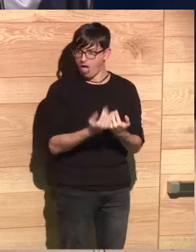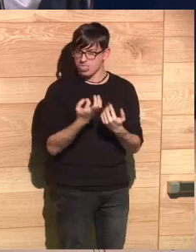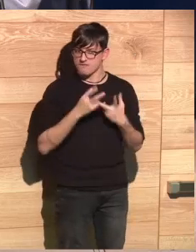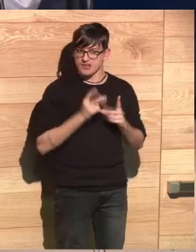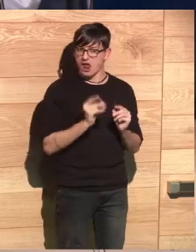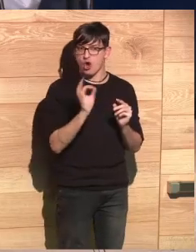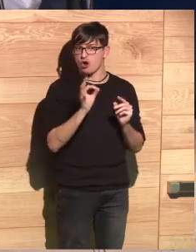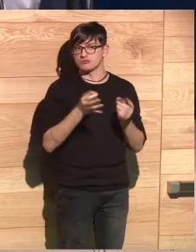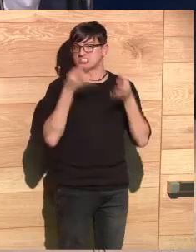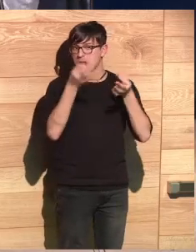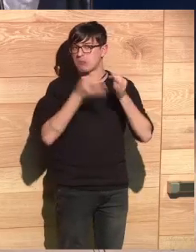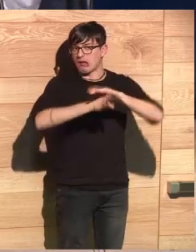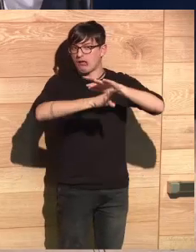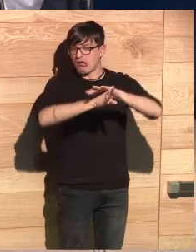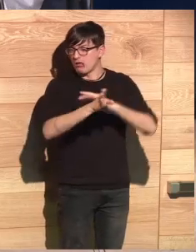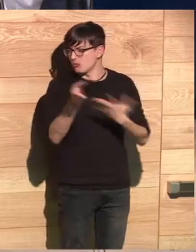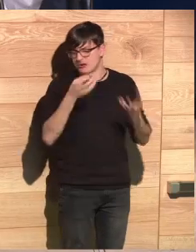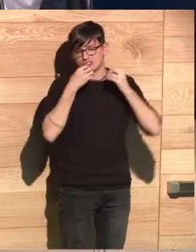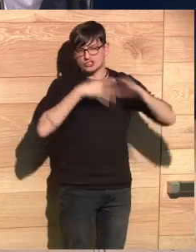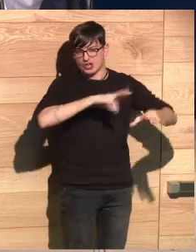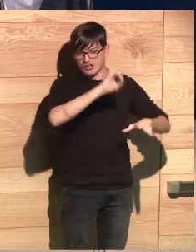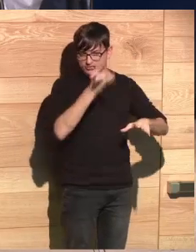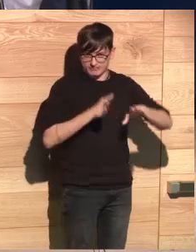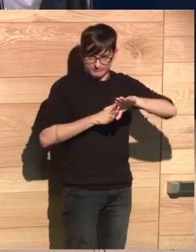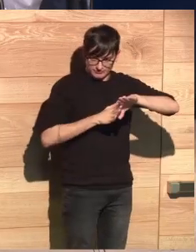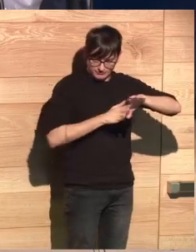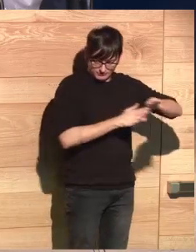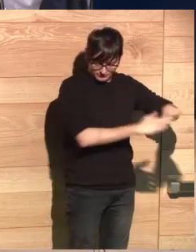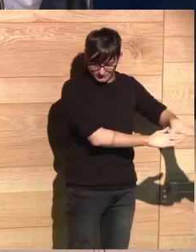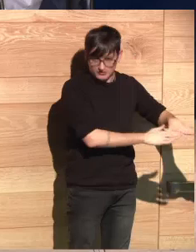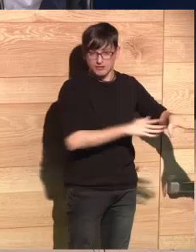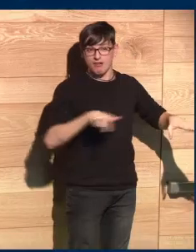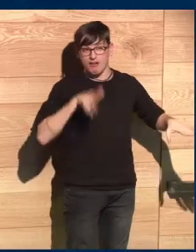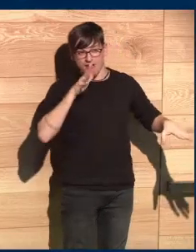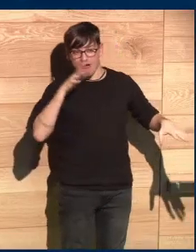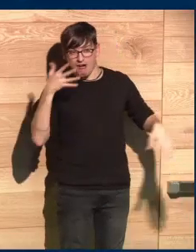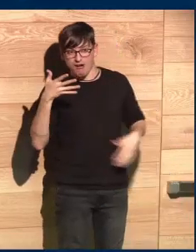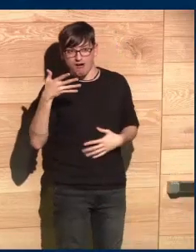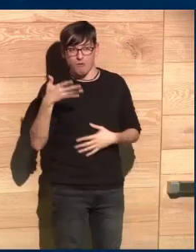acaba. Siempre va a encontrar... Pero bueno, eso es otra historia. En su estadio actual,